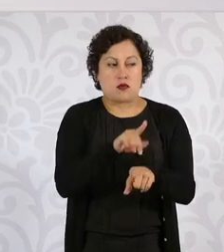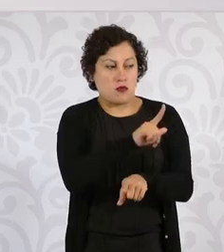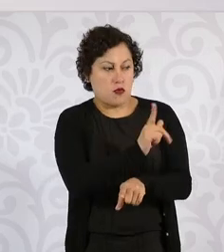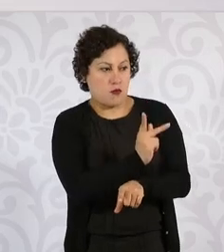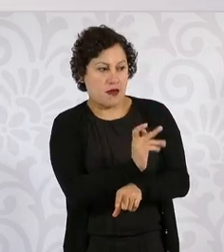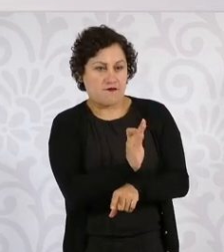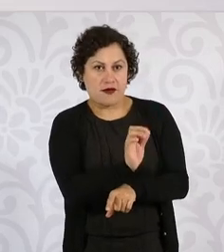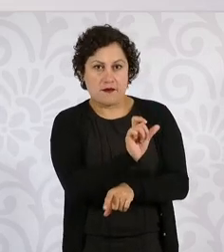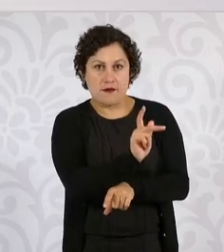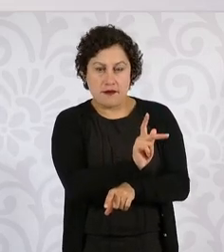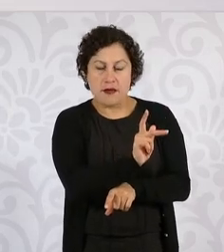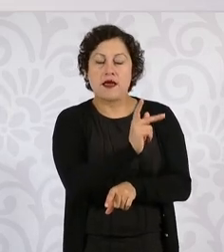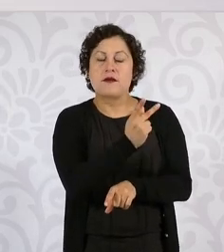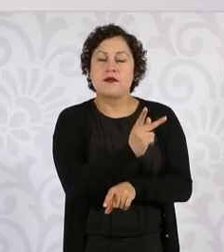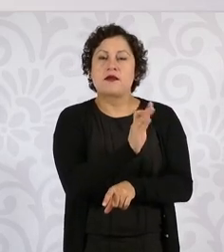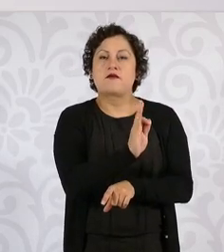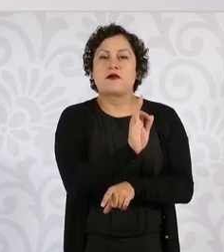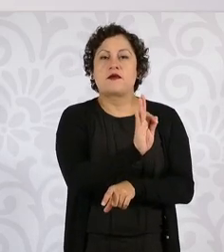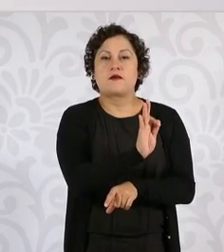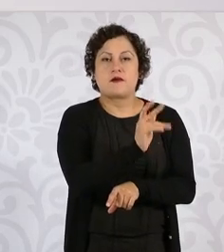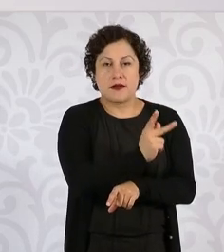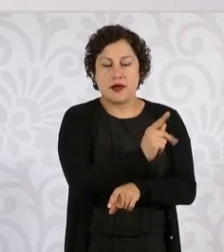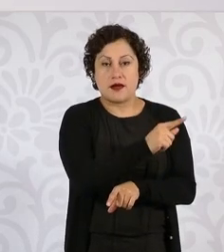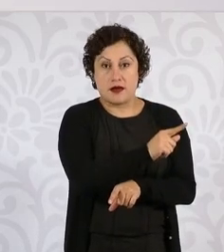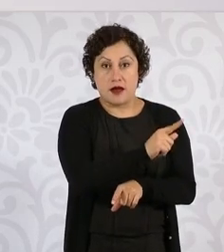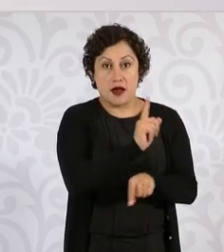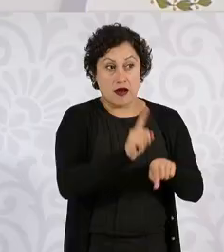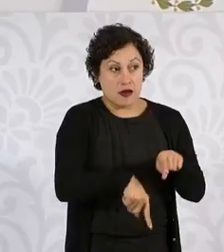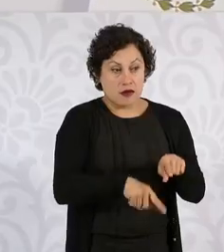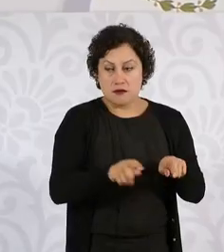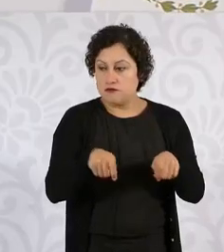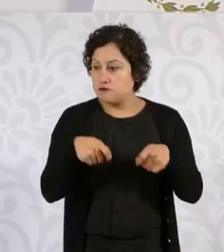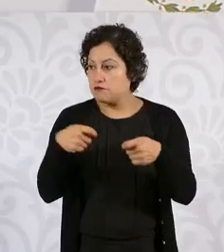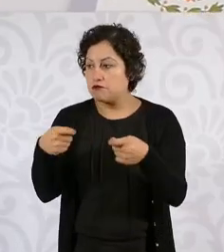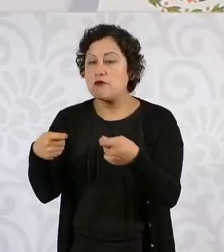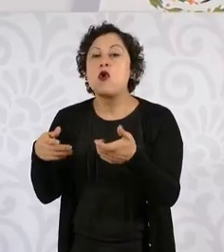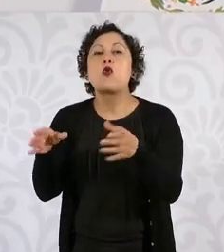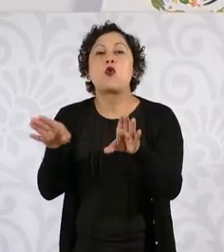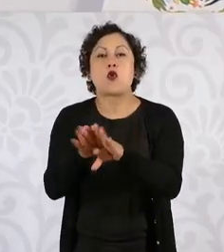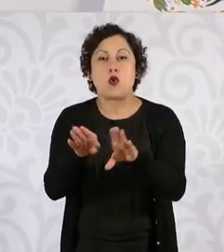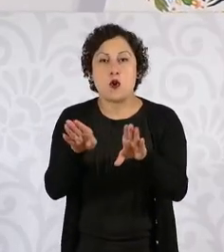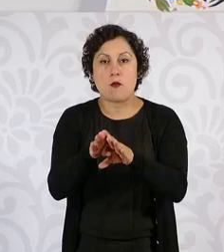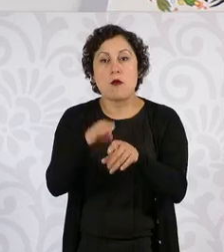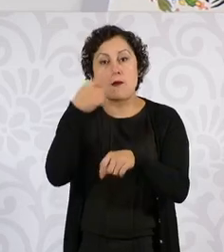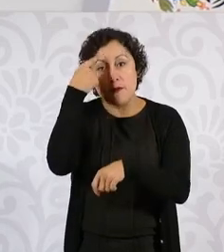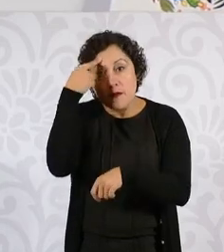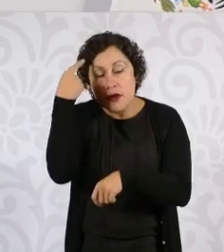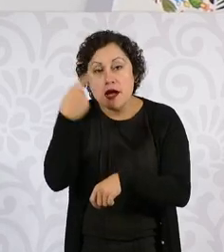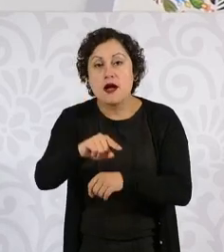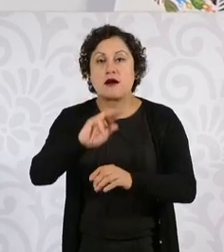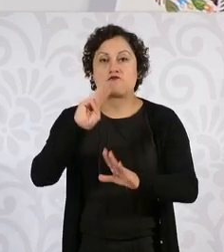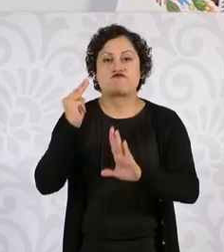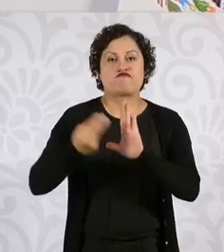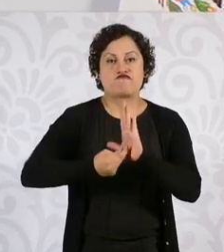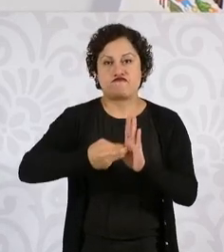de carga con peso excesivo o velocidades excesivas, pues pueda no solamente